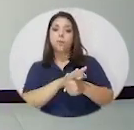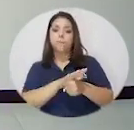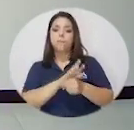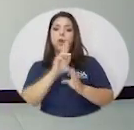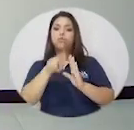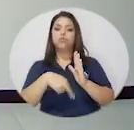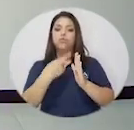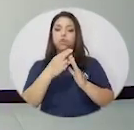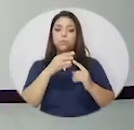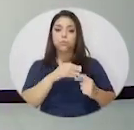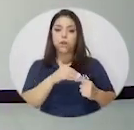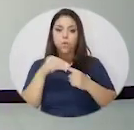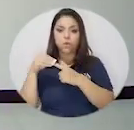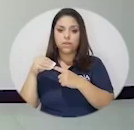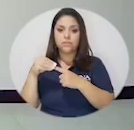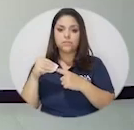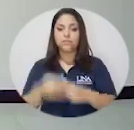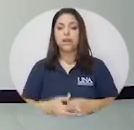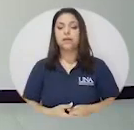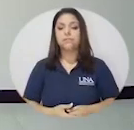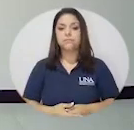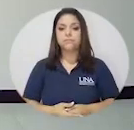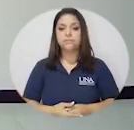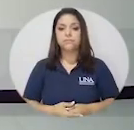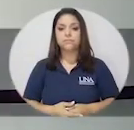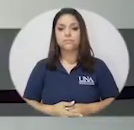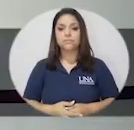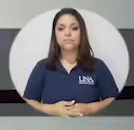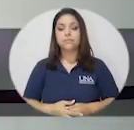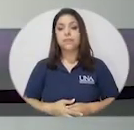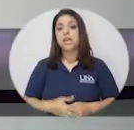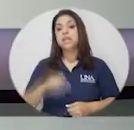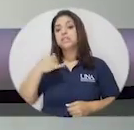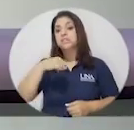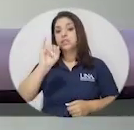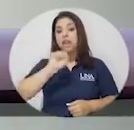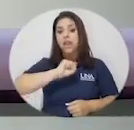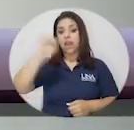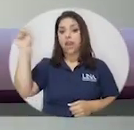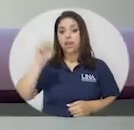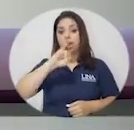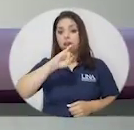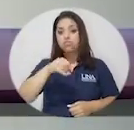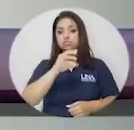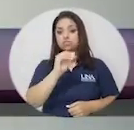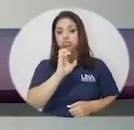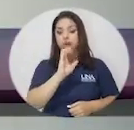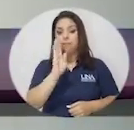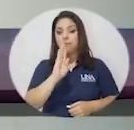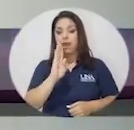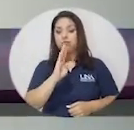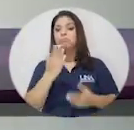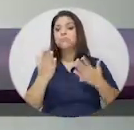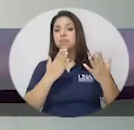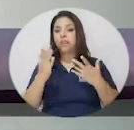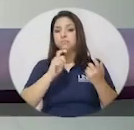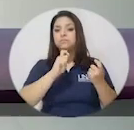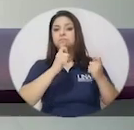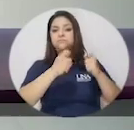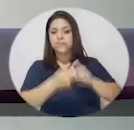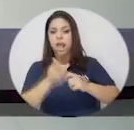obstante lo anterior, es posible que en el caso de que llegue Biden a la presidencia, haya algunos virajes en temas